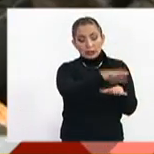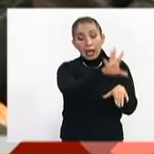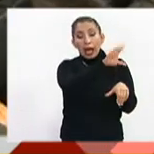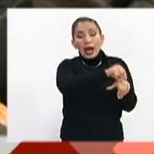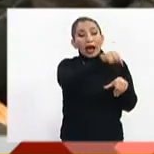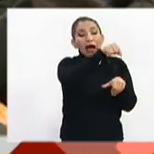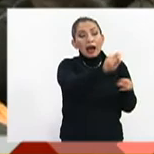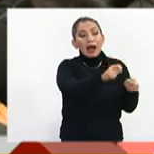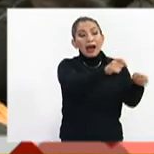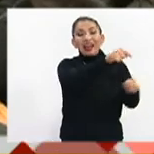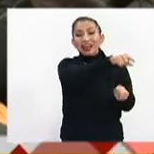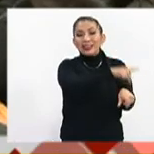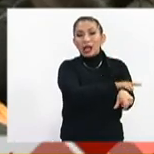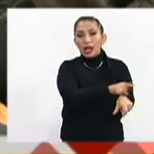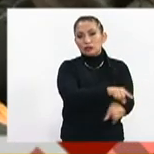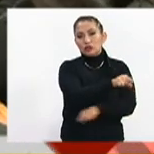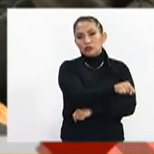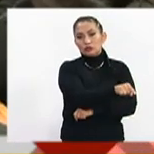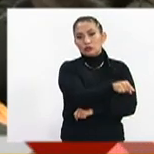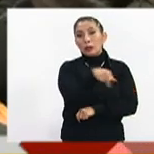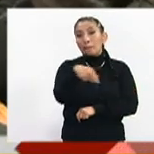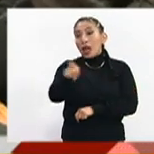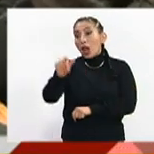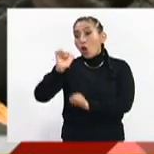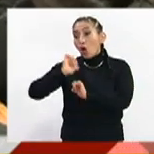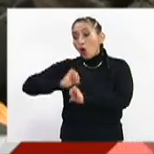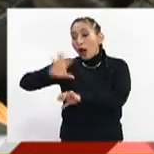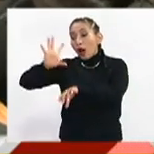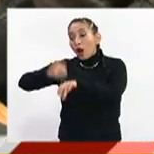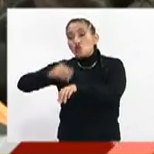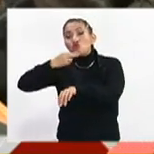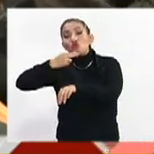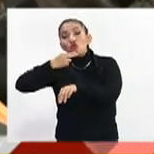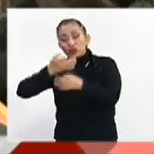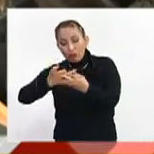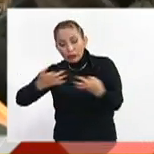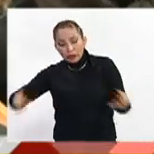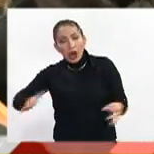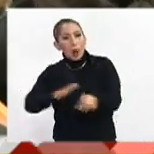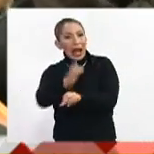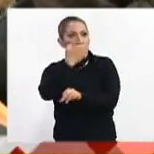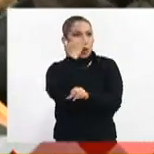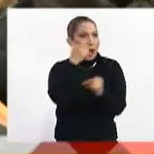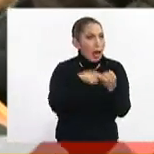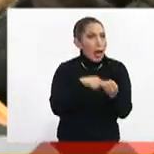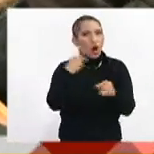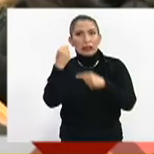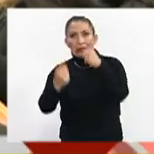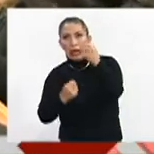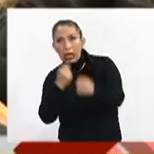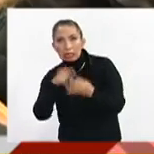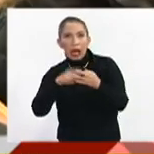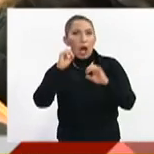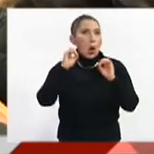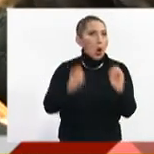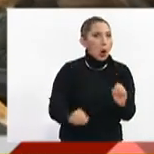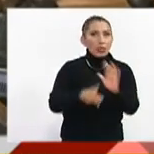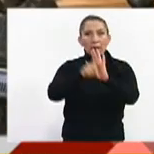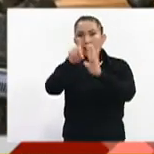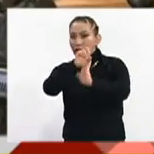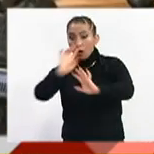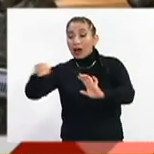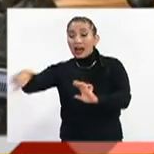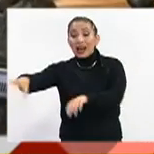los otorga la delegación, pero la autorización de uso de suelo y muchas cosas que se requieren para poder tener los